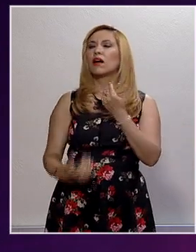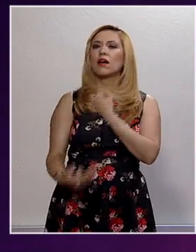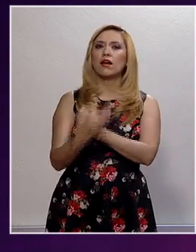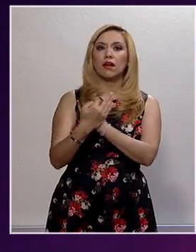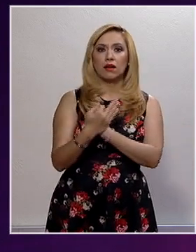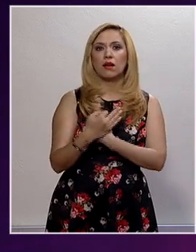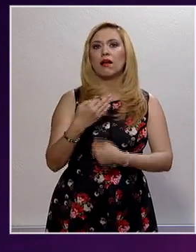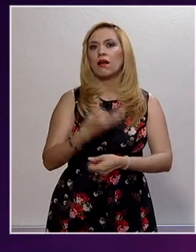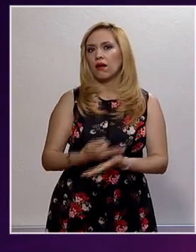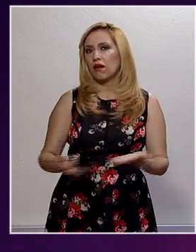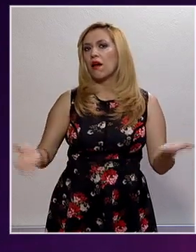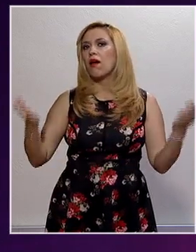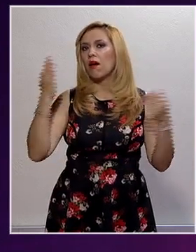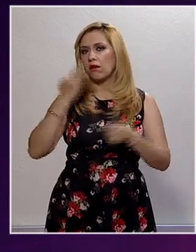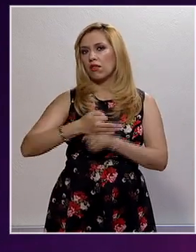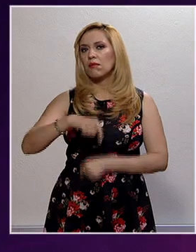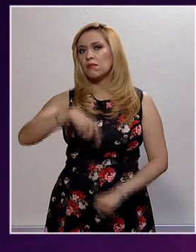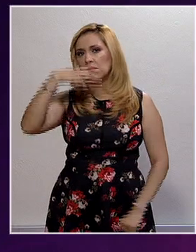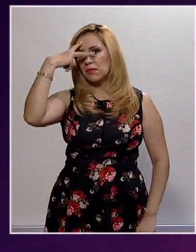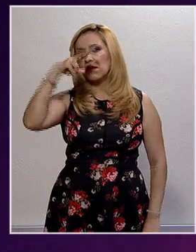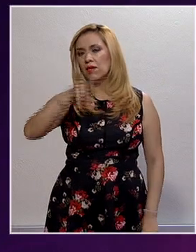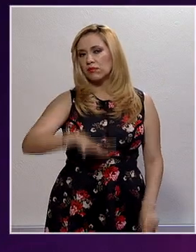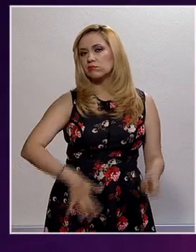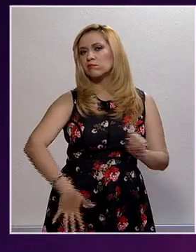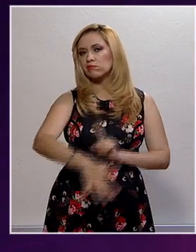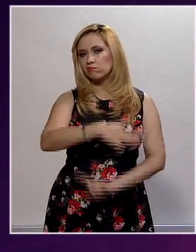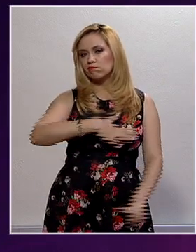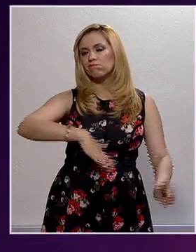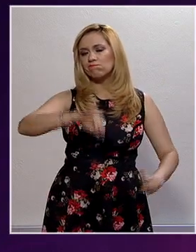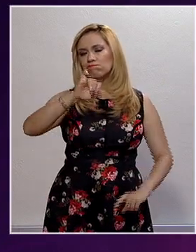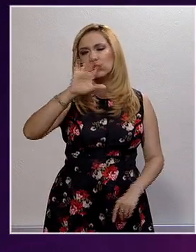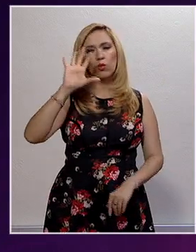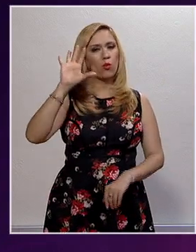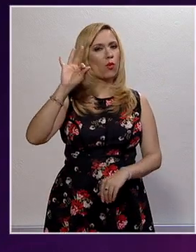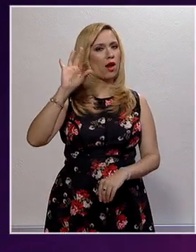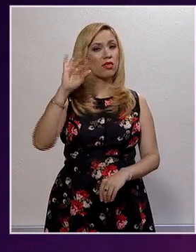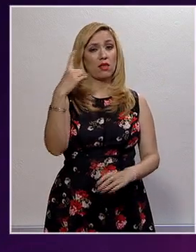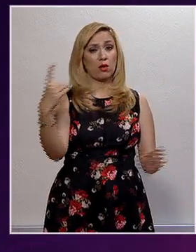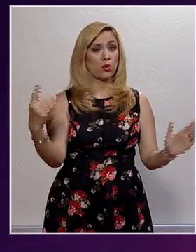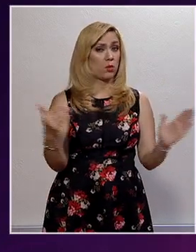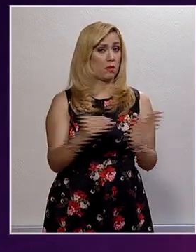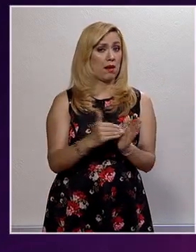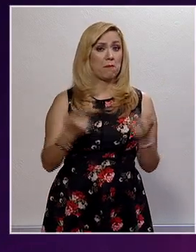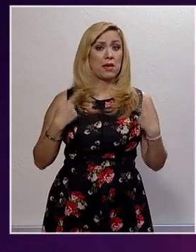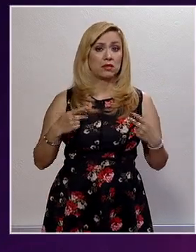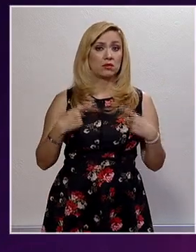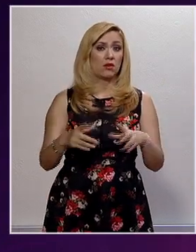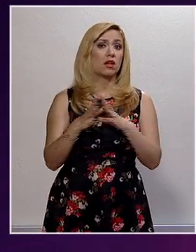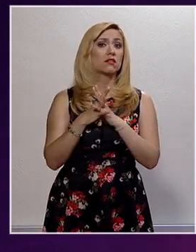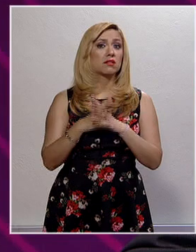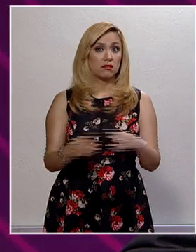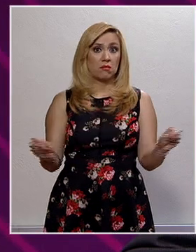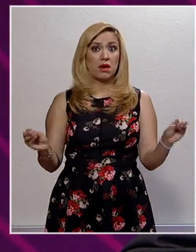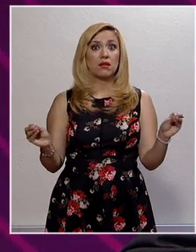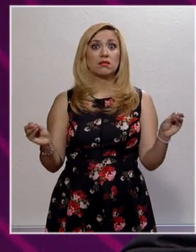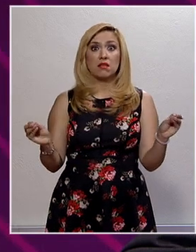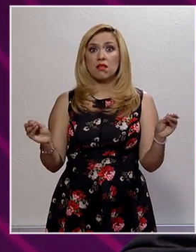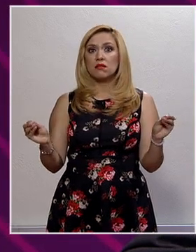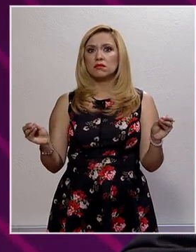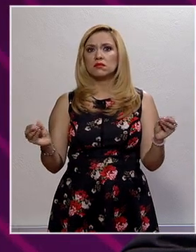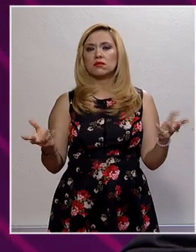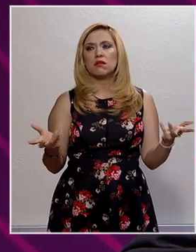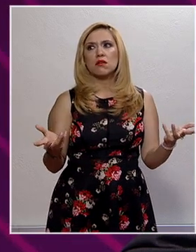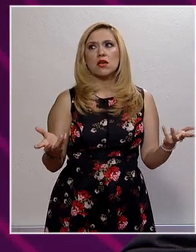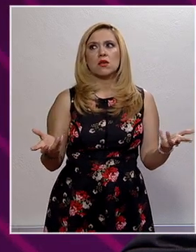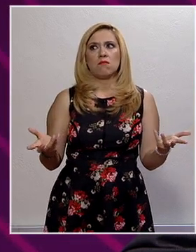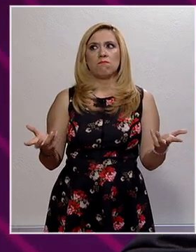muy actual en México, dado el contexto que tenemos de más de 40,000 personas desaparecidas y en donde